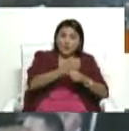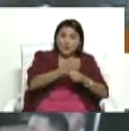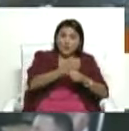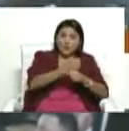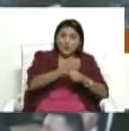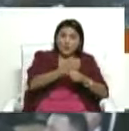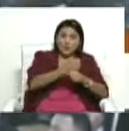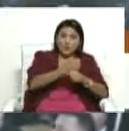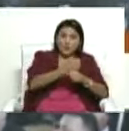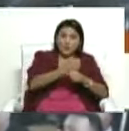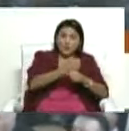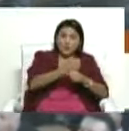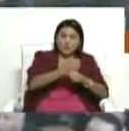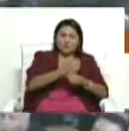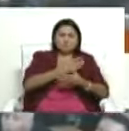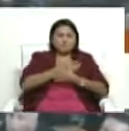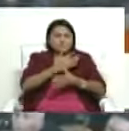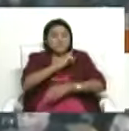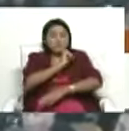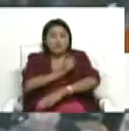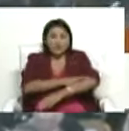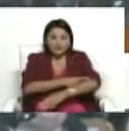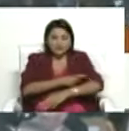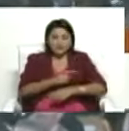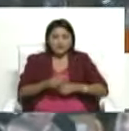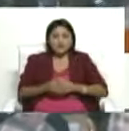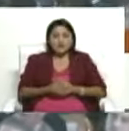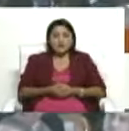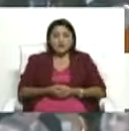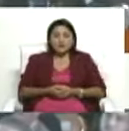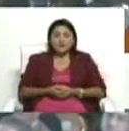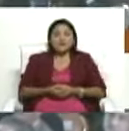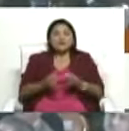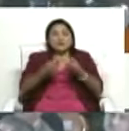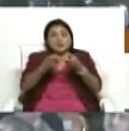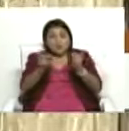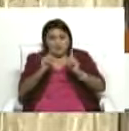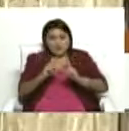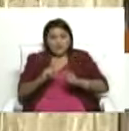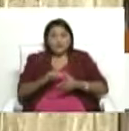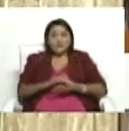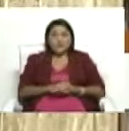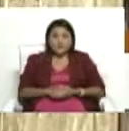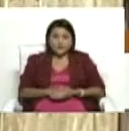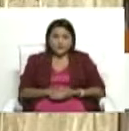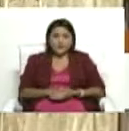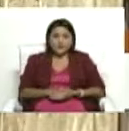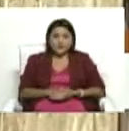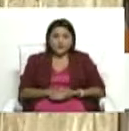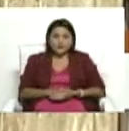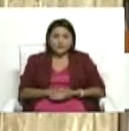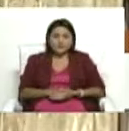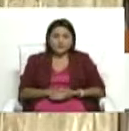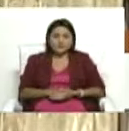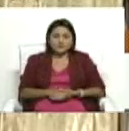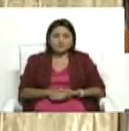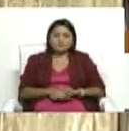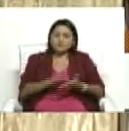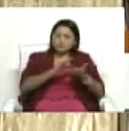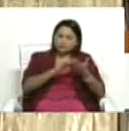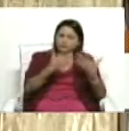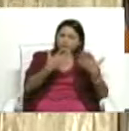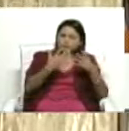amplitud, la valentía que los llevó a buscar fórmulas de